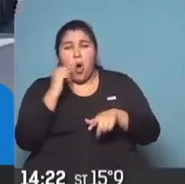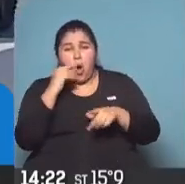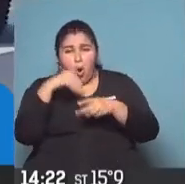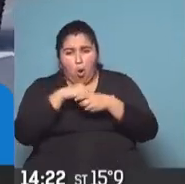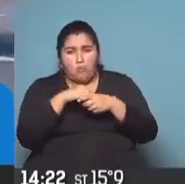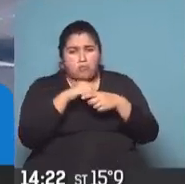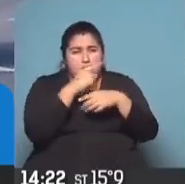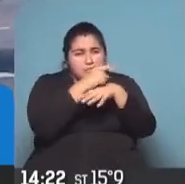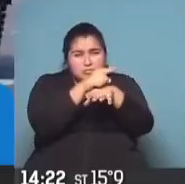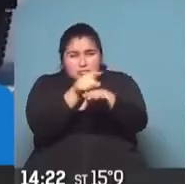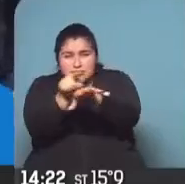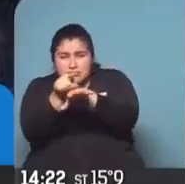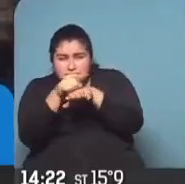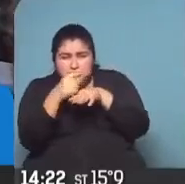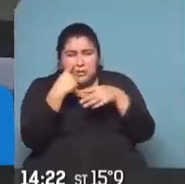detenciones